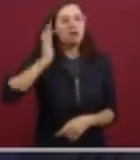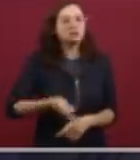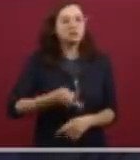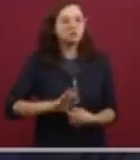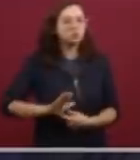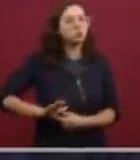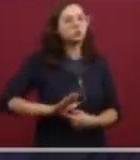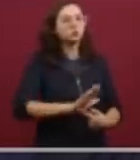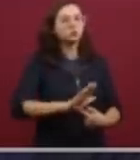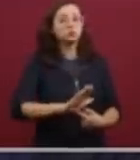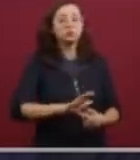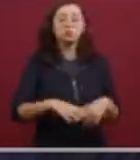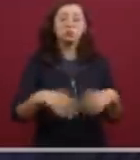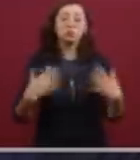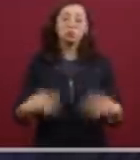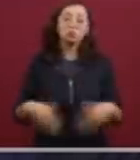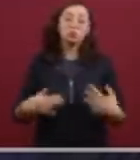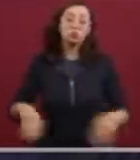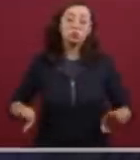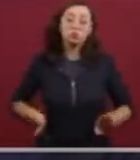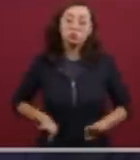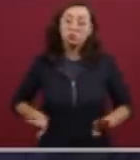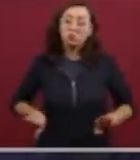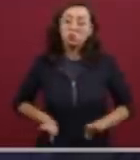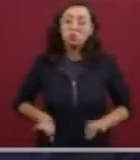una actitud totalmente distinta,